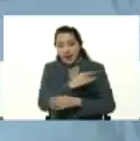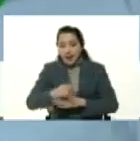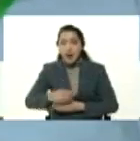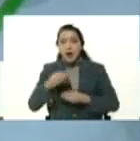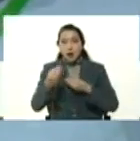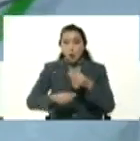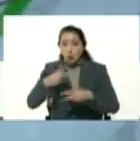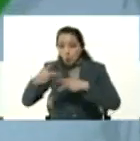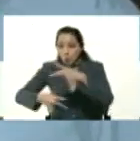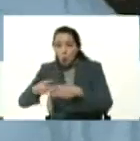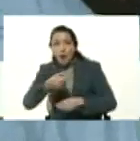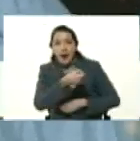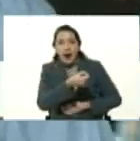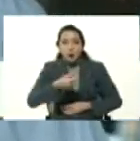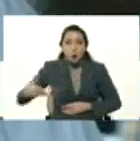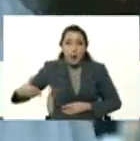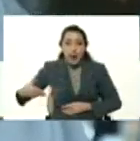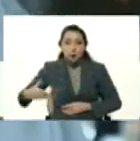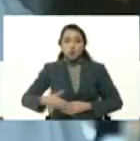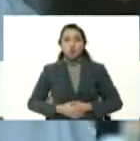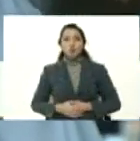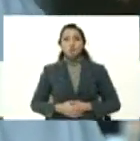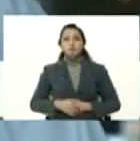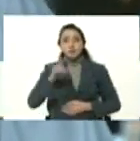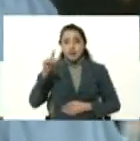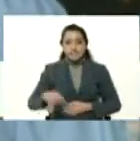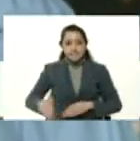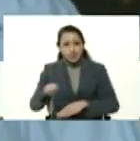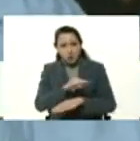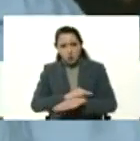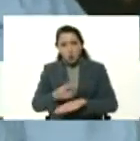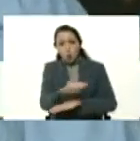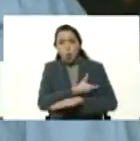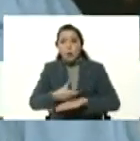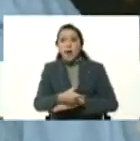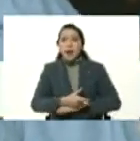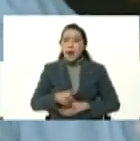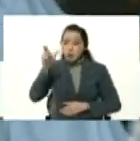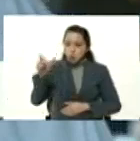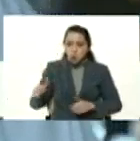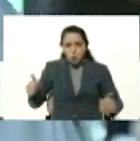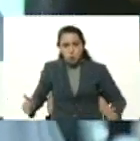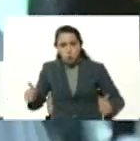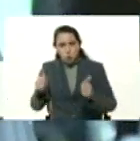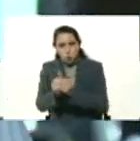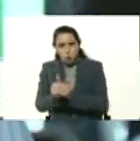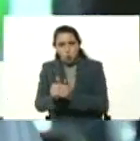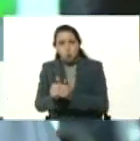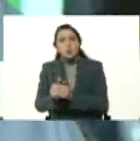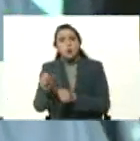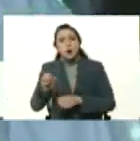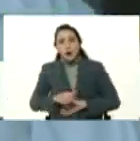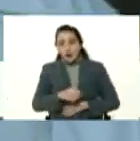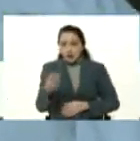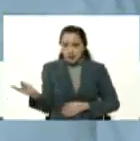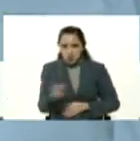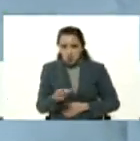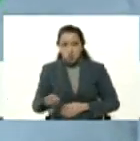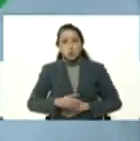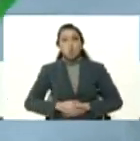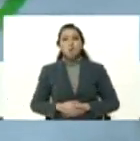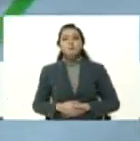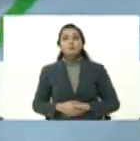procesamos. Allí estamos de la mano con nuestro gobernador José Vázquez y el ministro de Agricultura, Castro